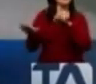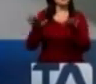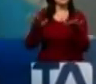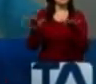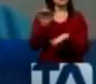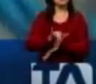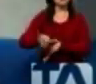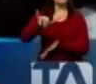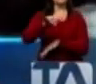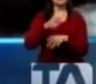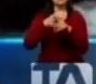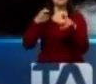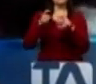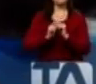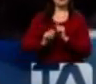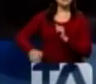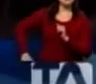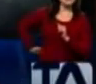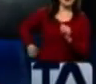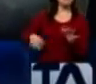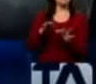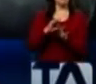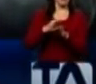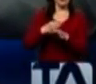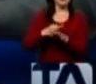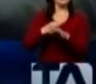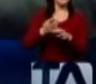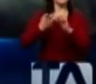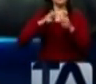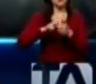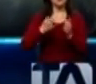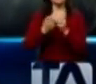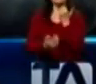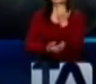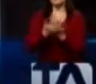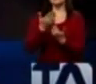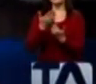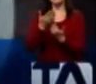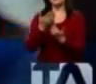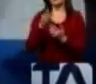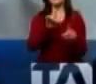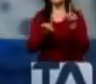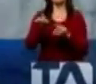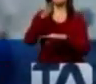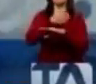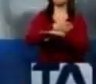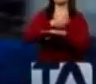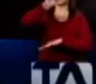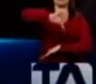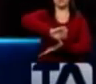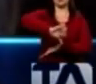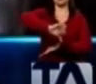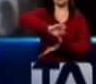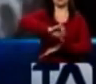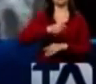¿no? Las enfermedades estas del riñón suelen ser todas muy parecidas, con lo cual también es fácil que haya un mal diagnóstico, que estemos diagnosticados de